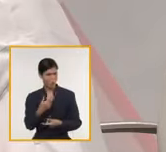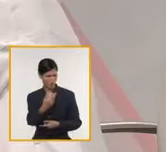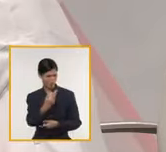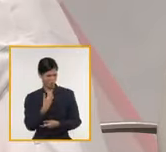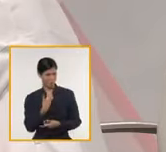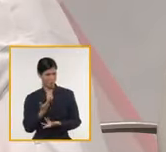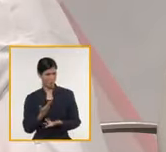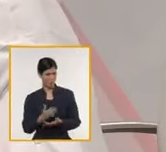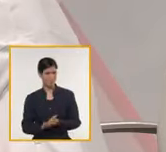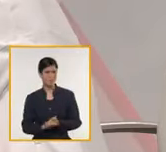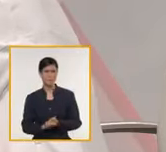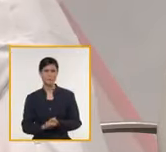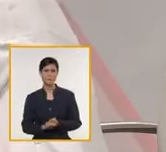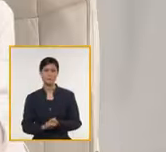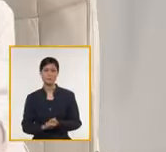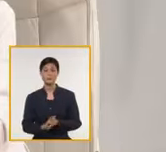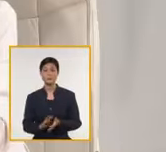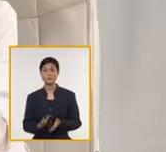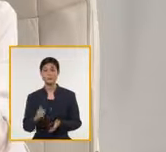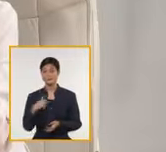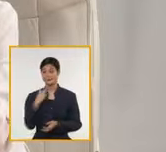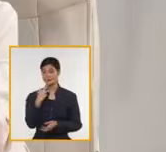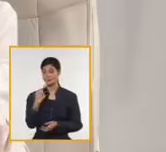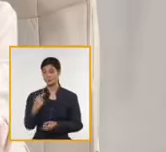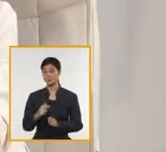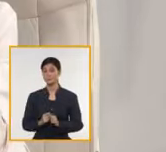últimos 3-4 minutos. Hubo una primera